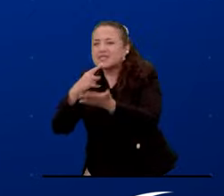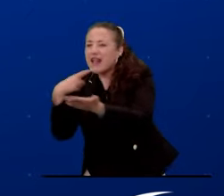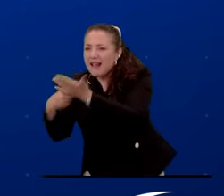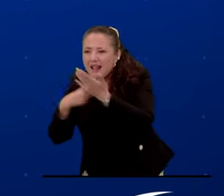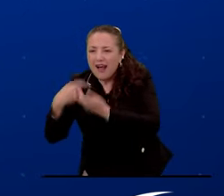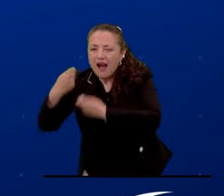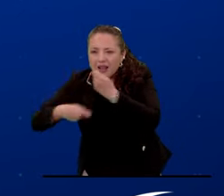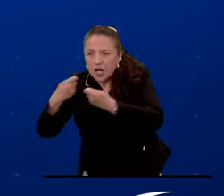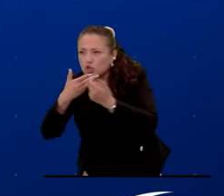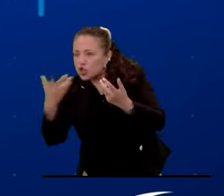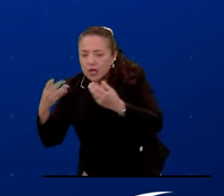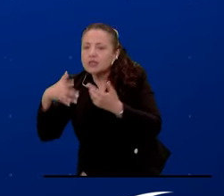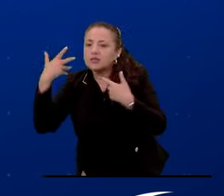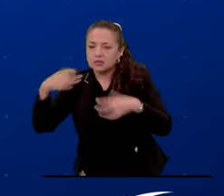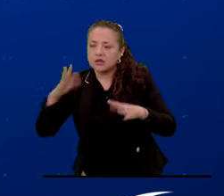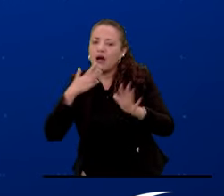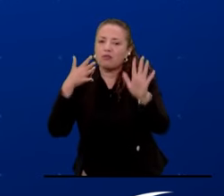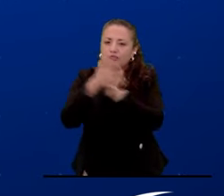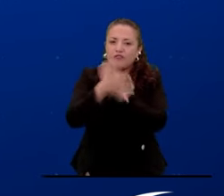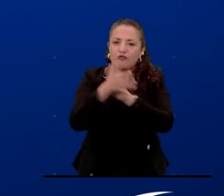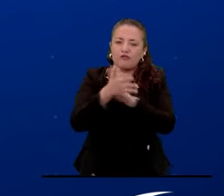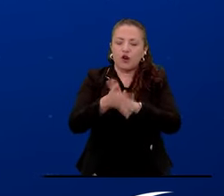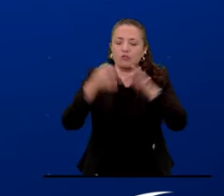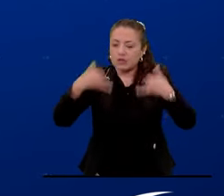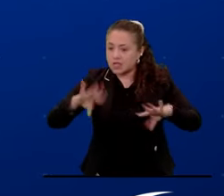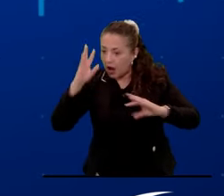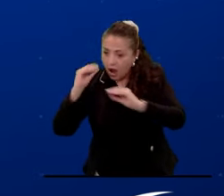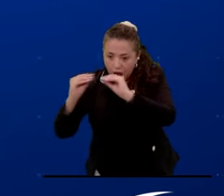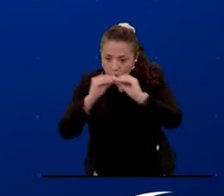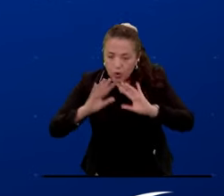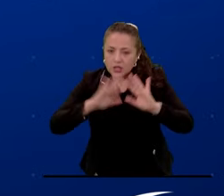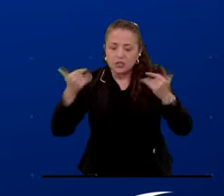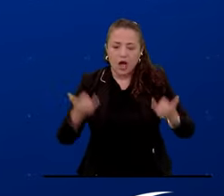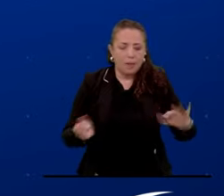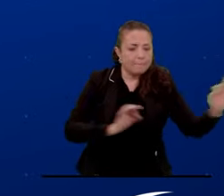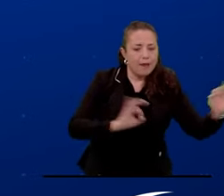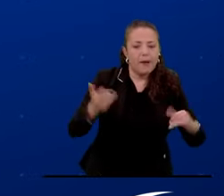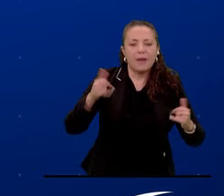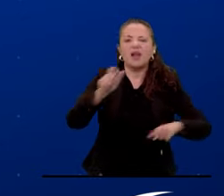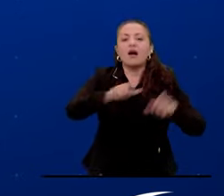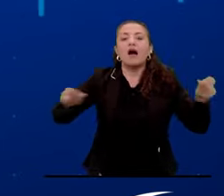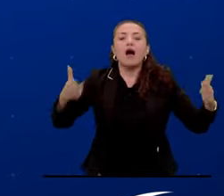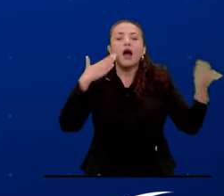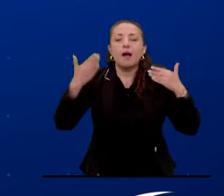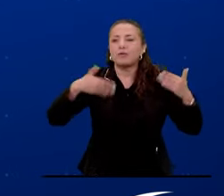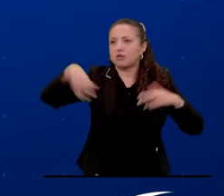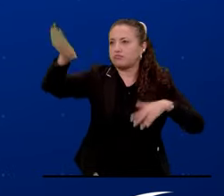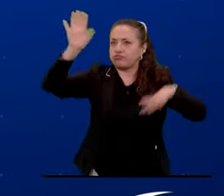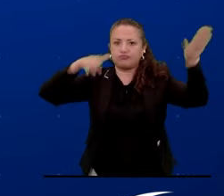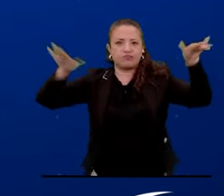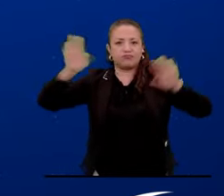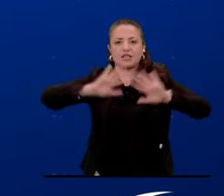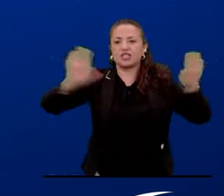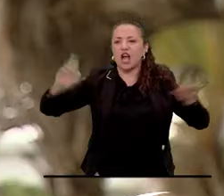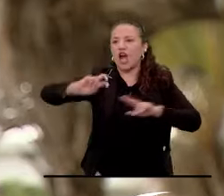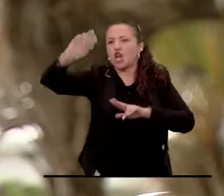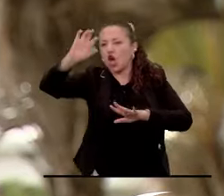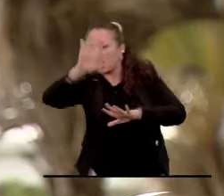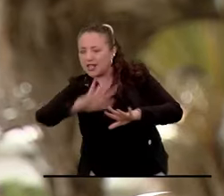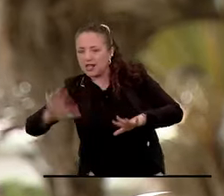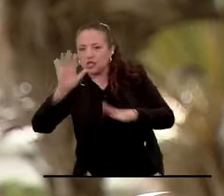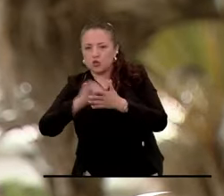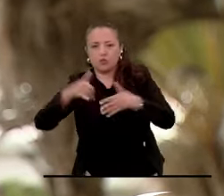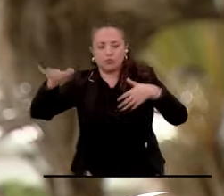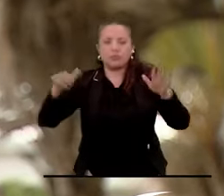acuerdo y ya estamos organizando todo para que los campesinos se desplacen a los municipios del Norte a sus lugares de origen